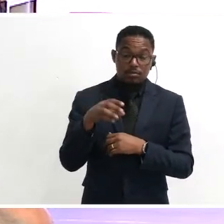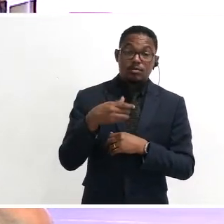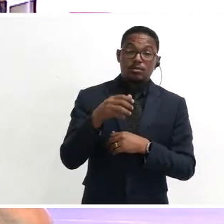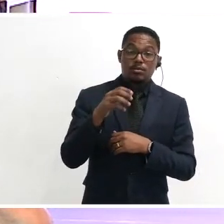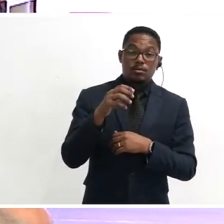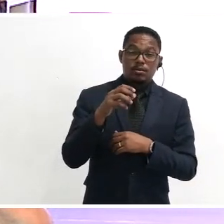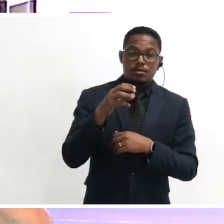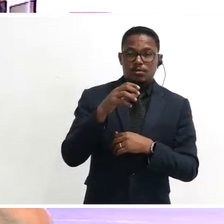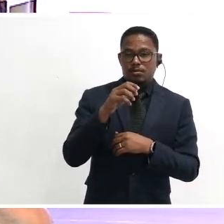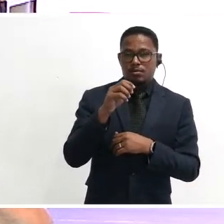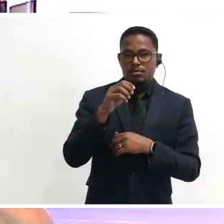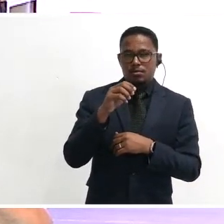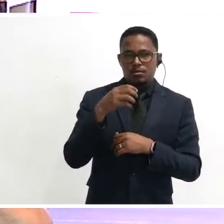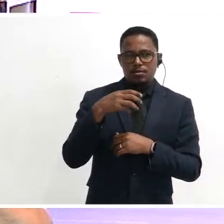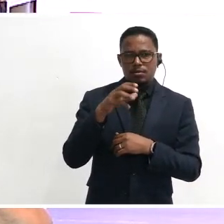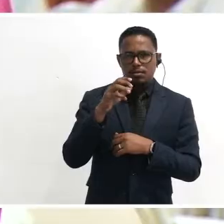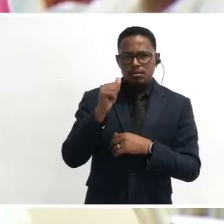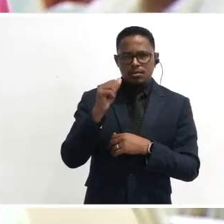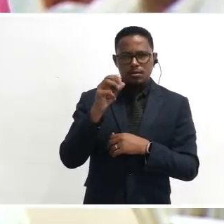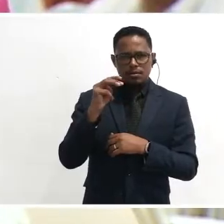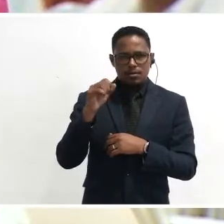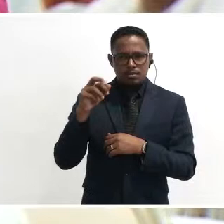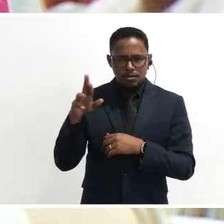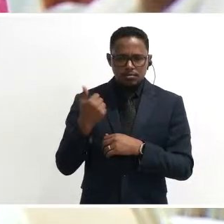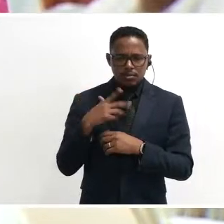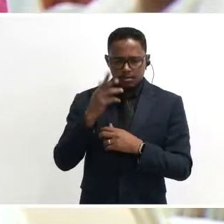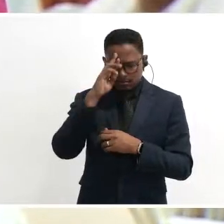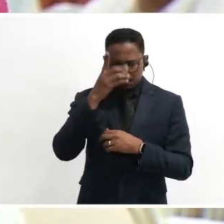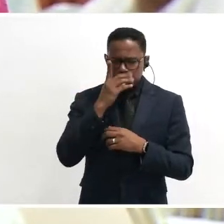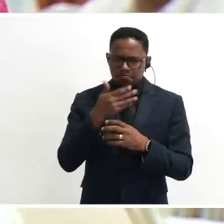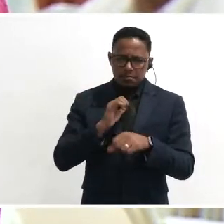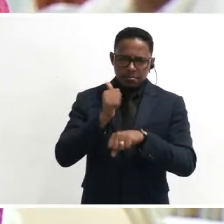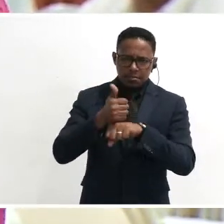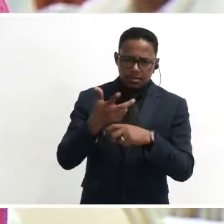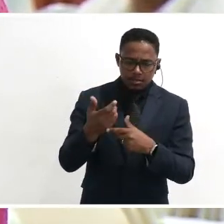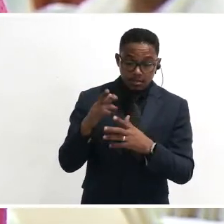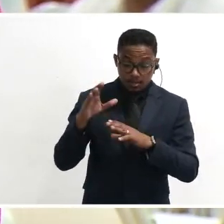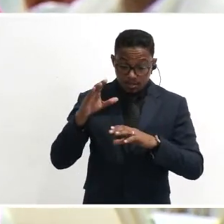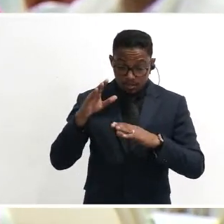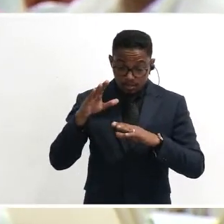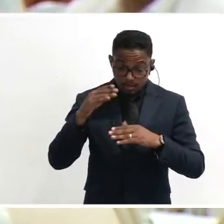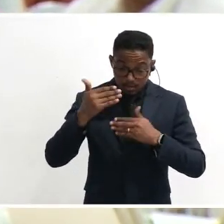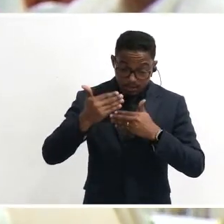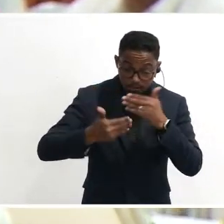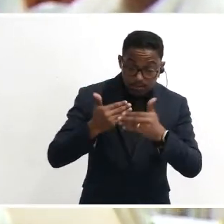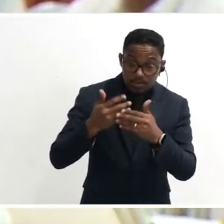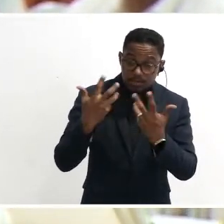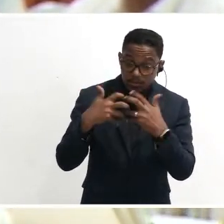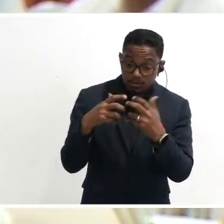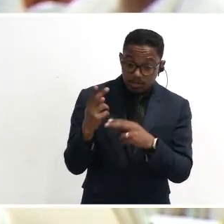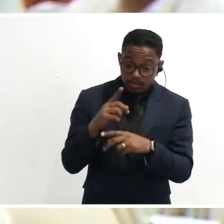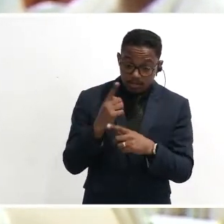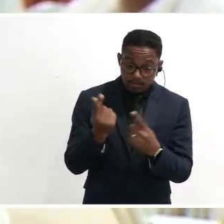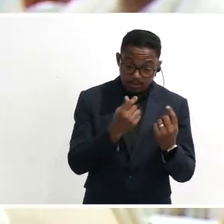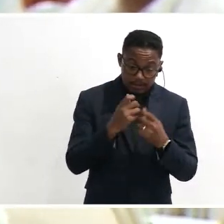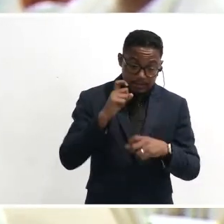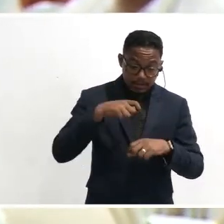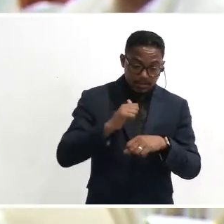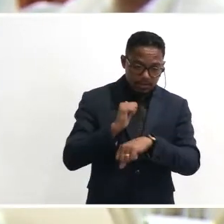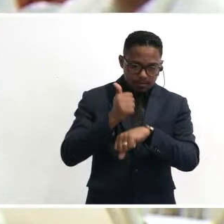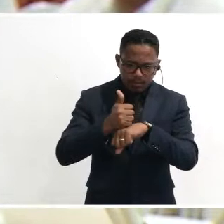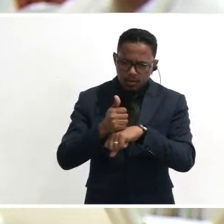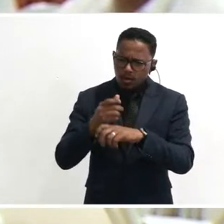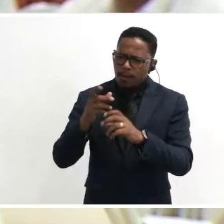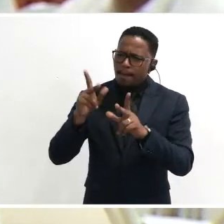República Dominicana, ¿cuál sería el proceso primordial que traería para nosotros y cuál sería su demanda de personal?